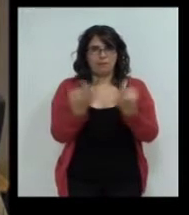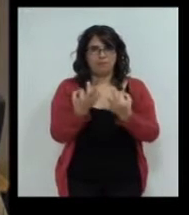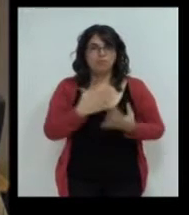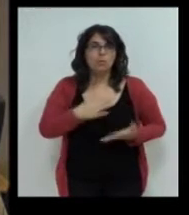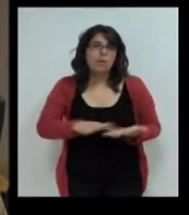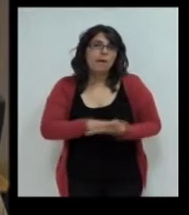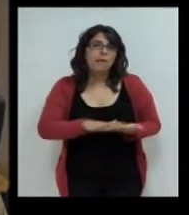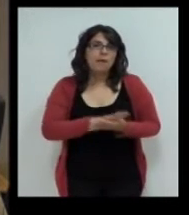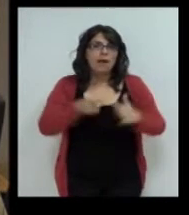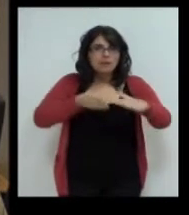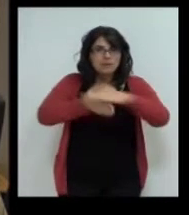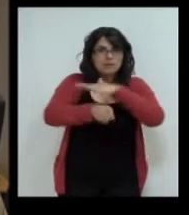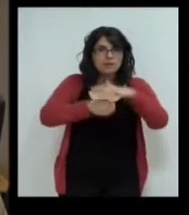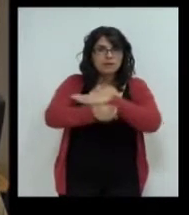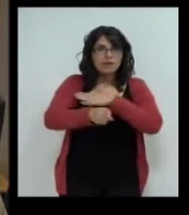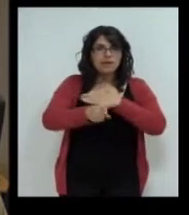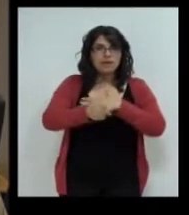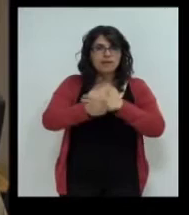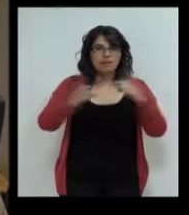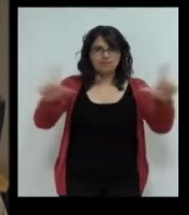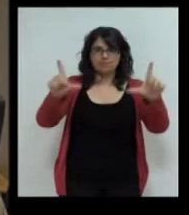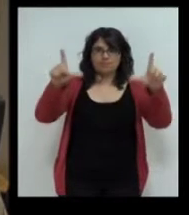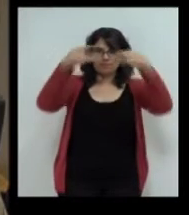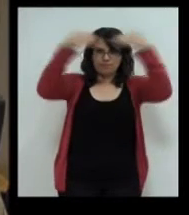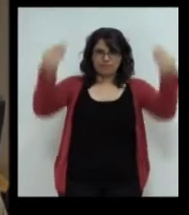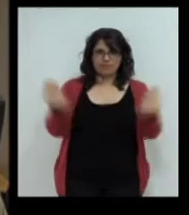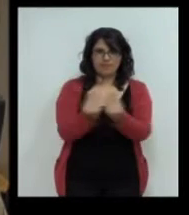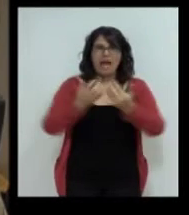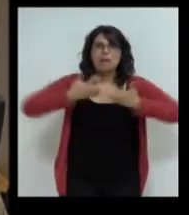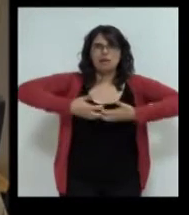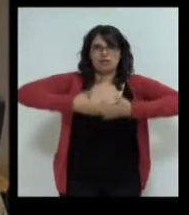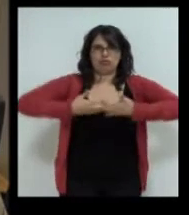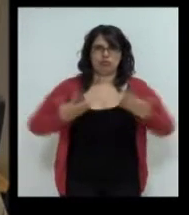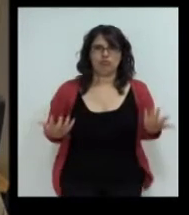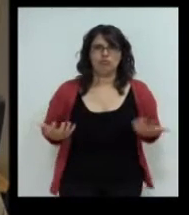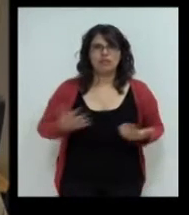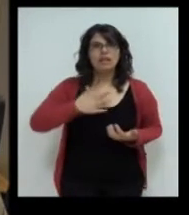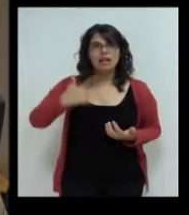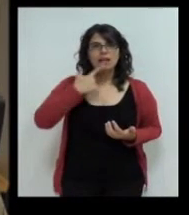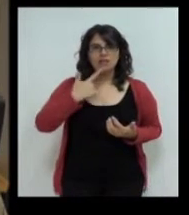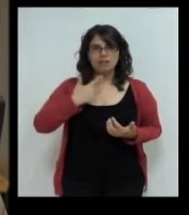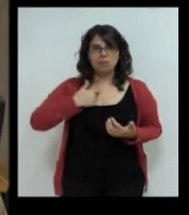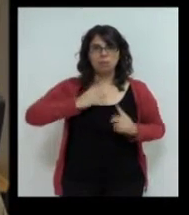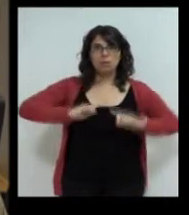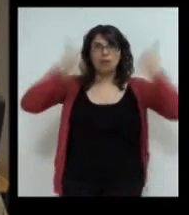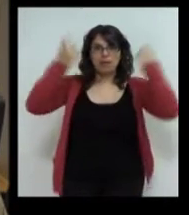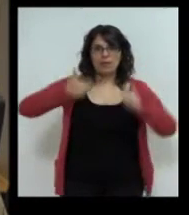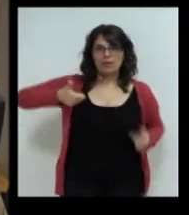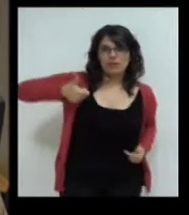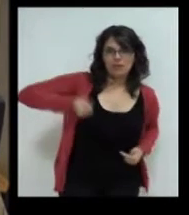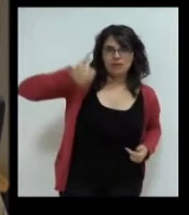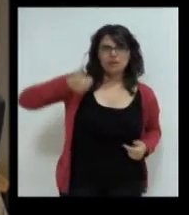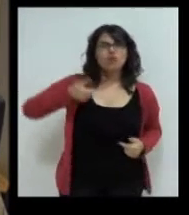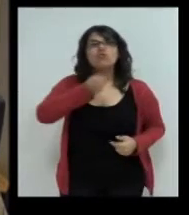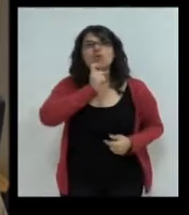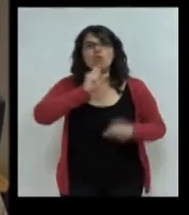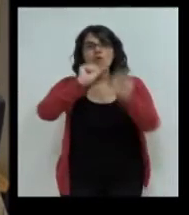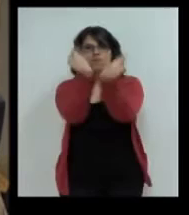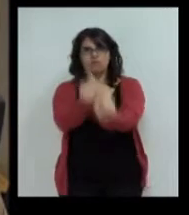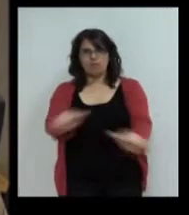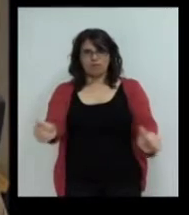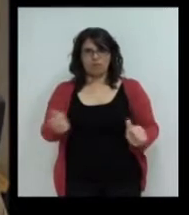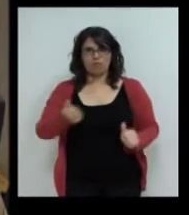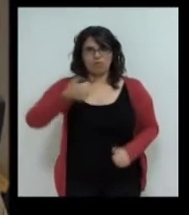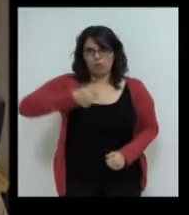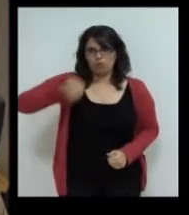de accesibilidad al propio dispositivo, a cómo se configura cuando lo arrancas por primera vez, a los botones, a los conectores.